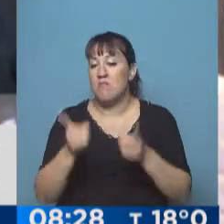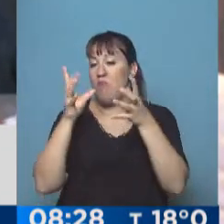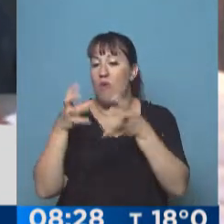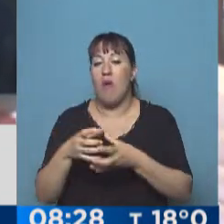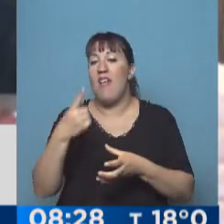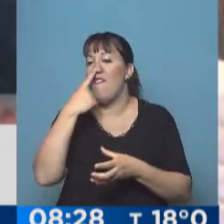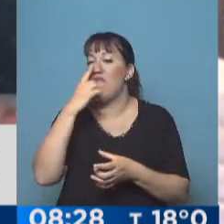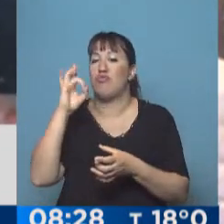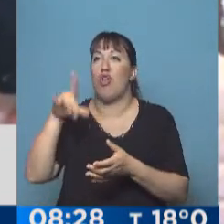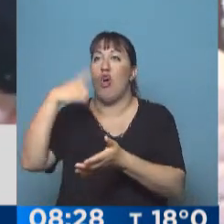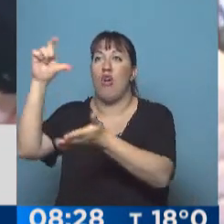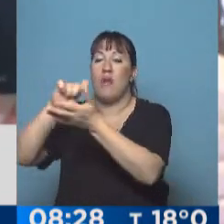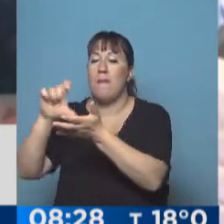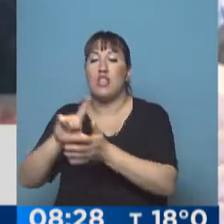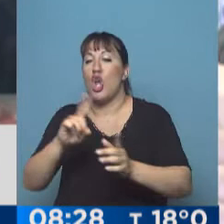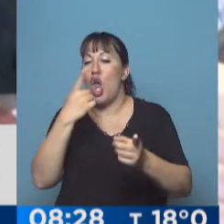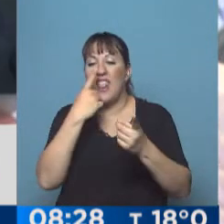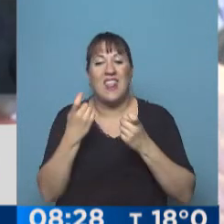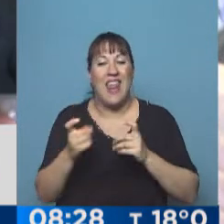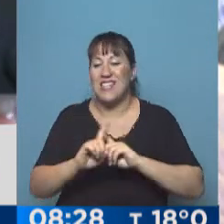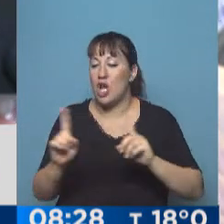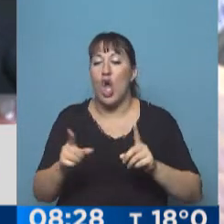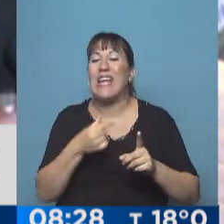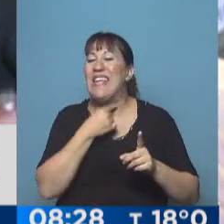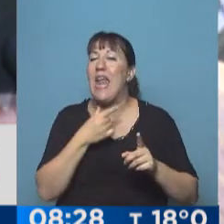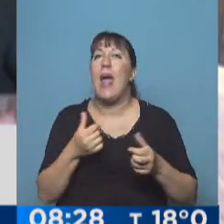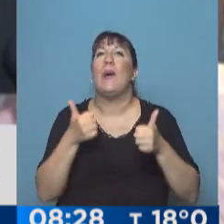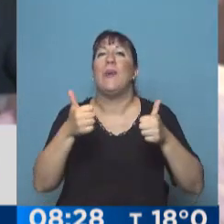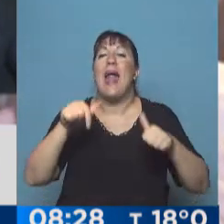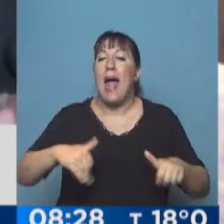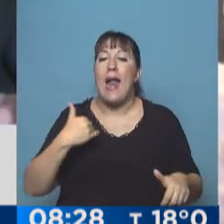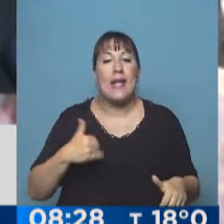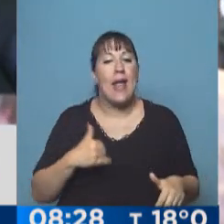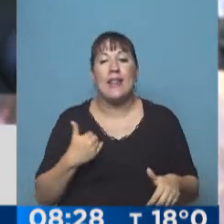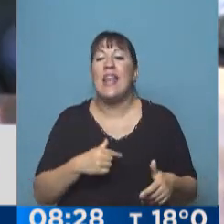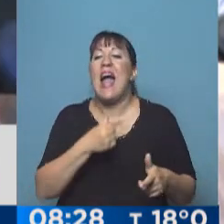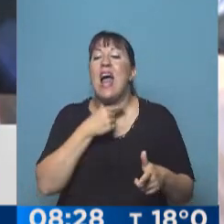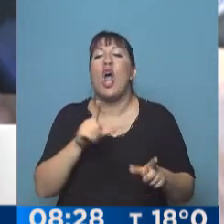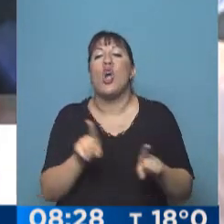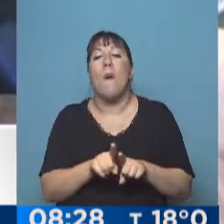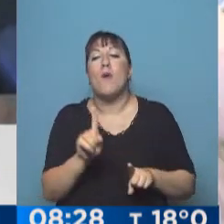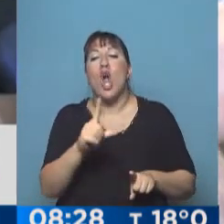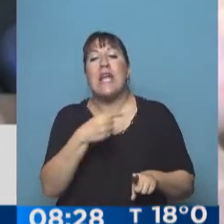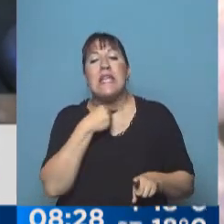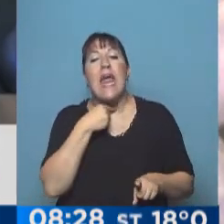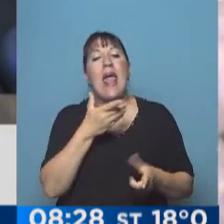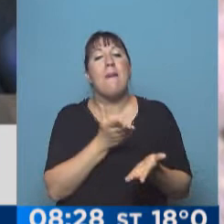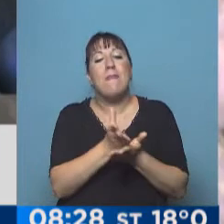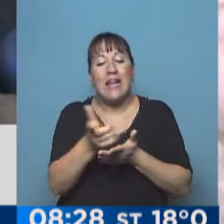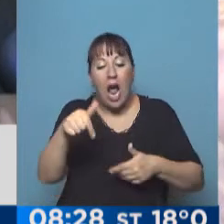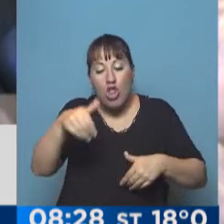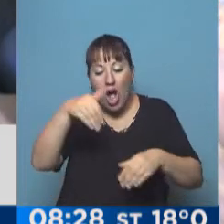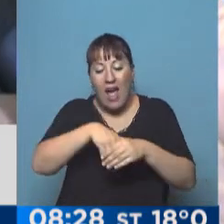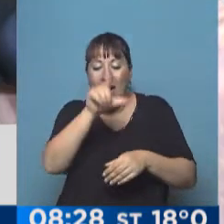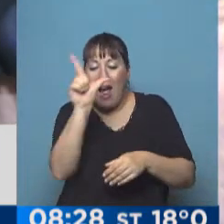del exterior que no le interesan a este que le vaya bien al pueblo argentino que tenga acceso a un mercado interno a un mercado doméstico en el cual